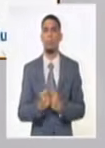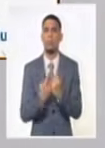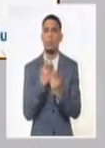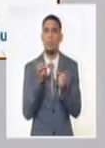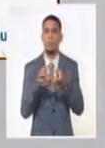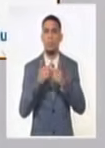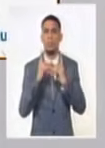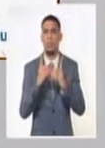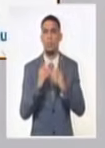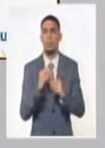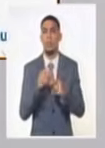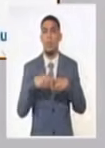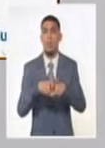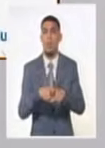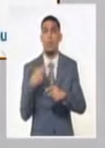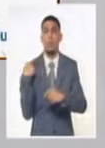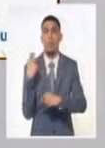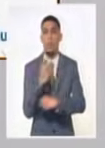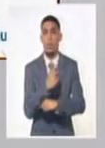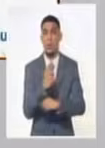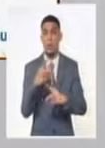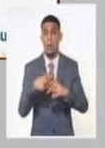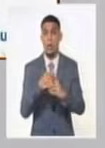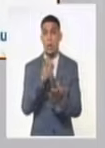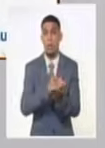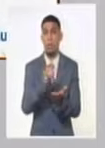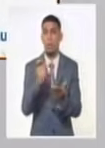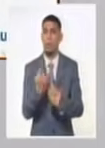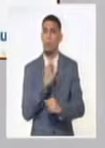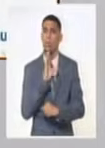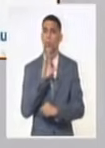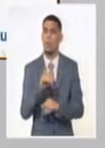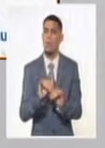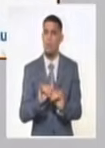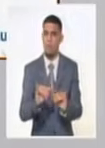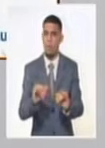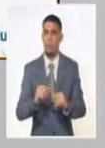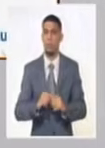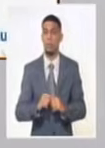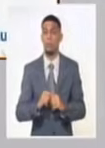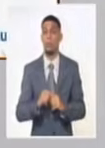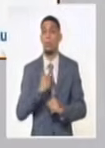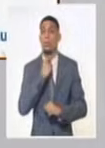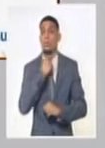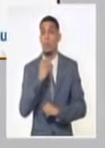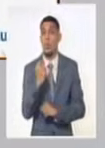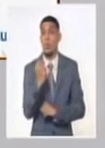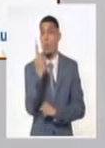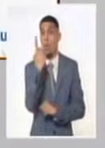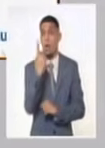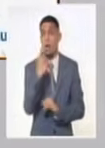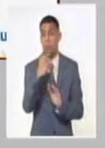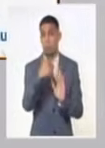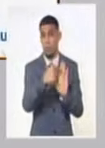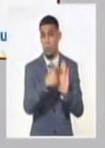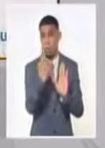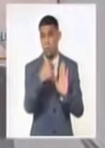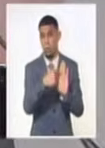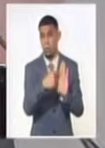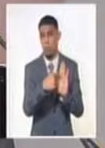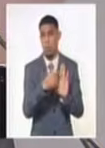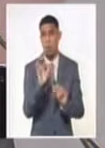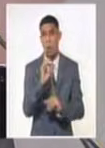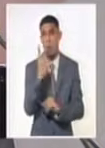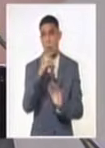con estudiantes y con profesores nuestros, podemos decir que una alternativa esencial